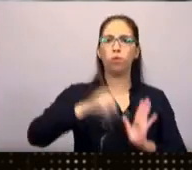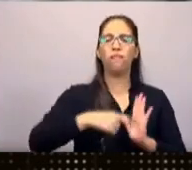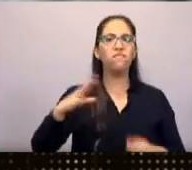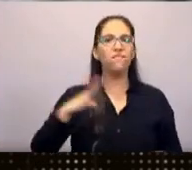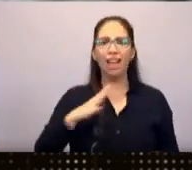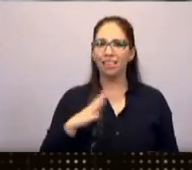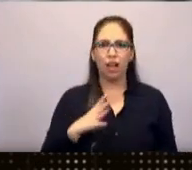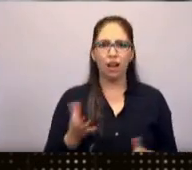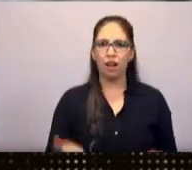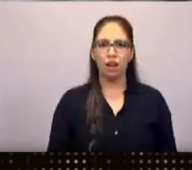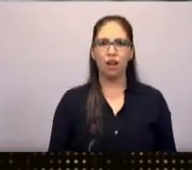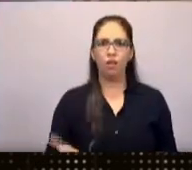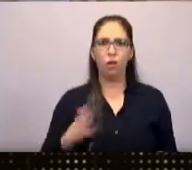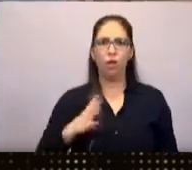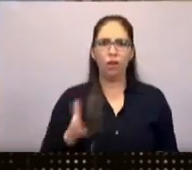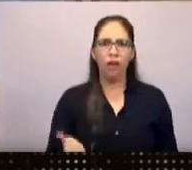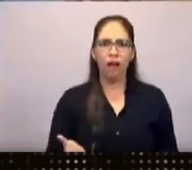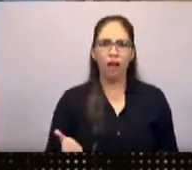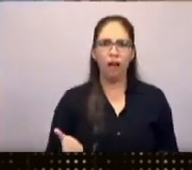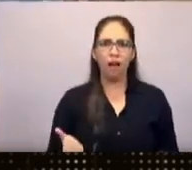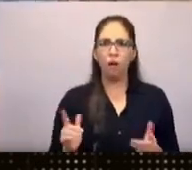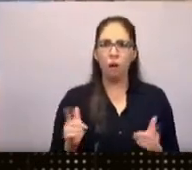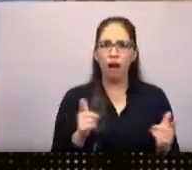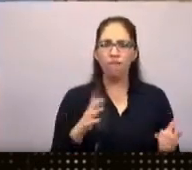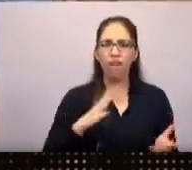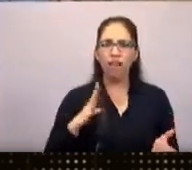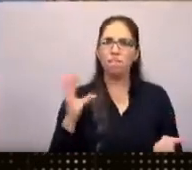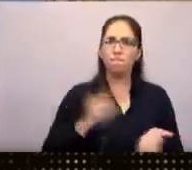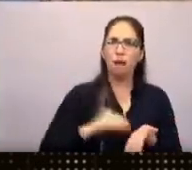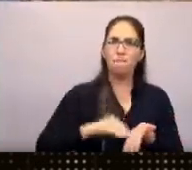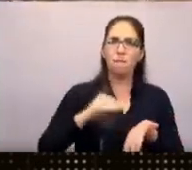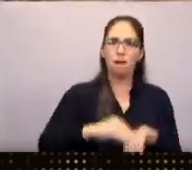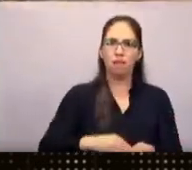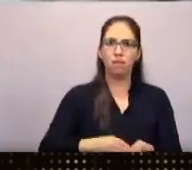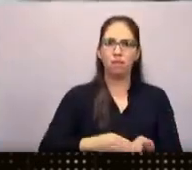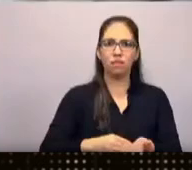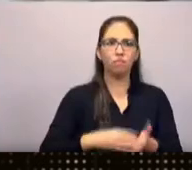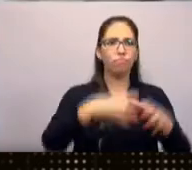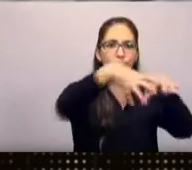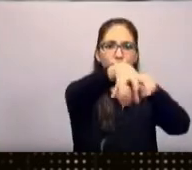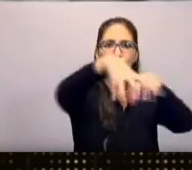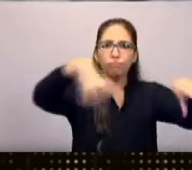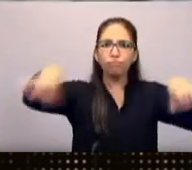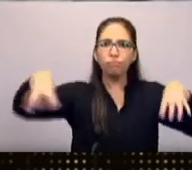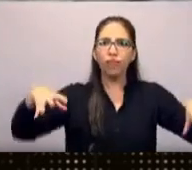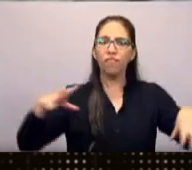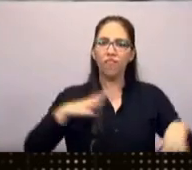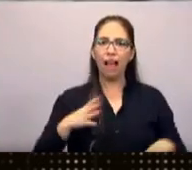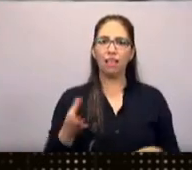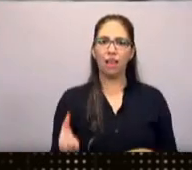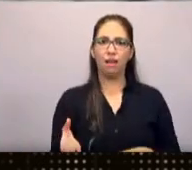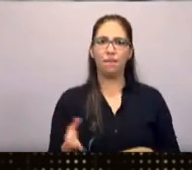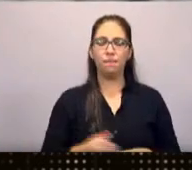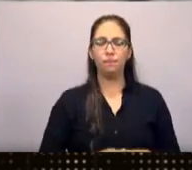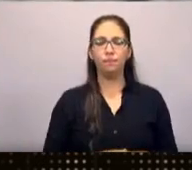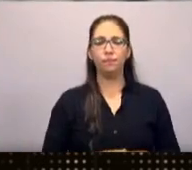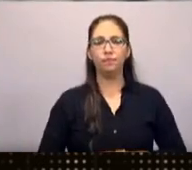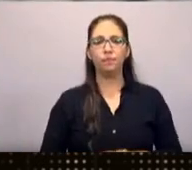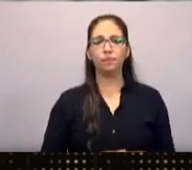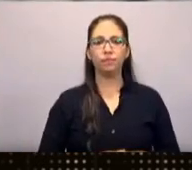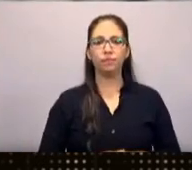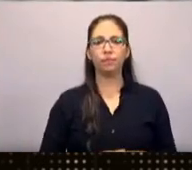Aires un diagnóstico que por supuesto que compartíamos faltan edificios en la provincia de Buenos Aires miren nosotros